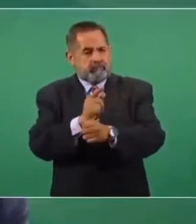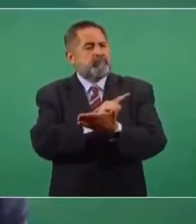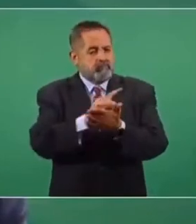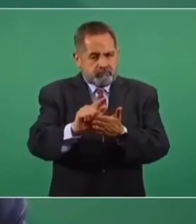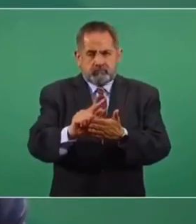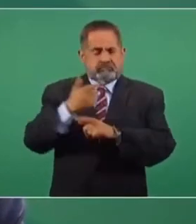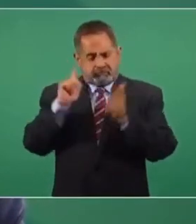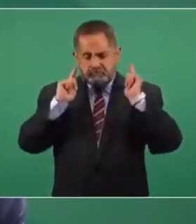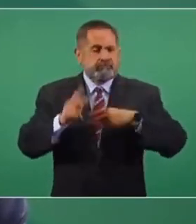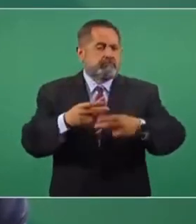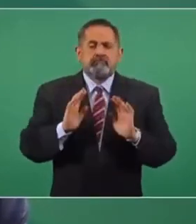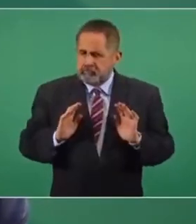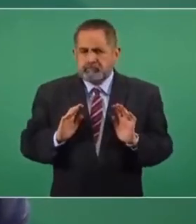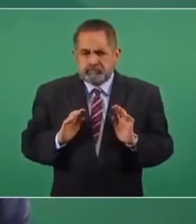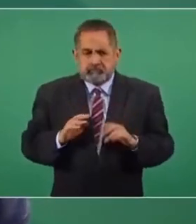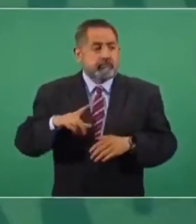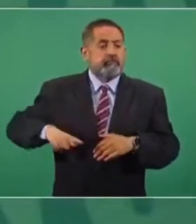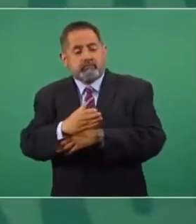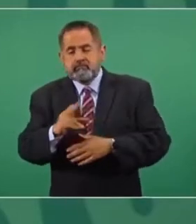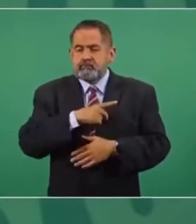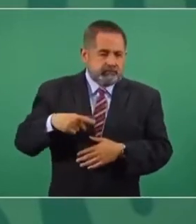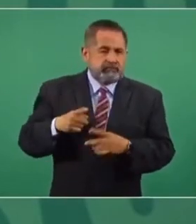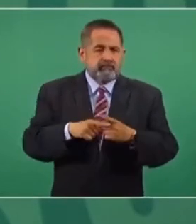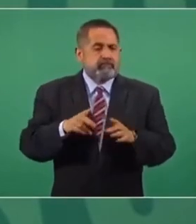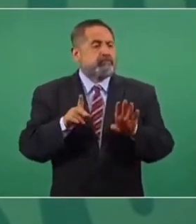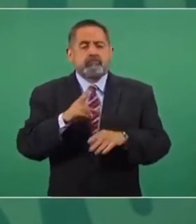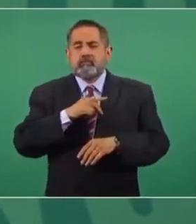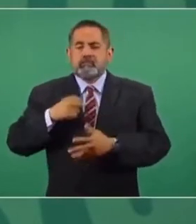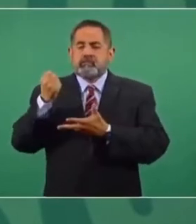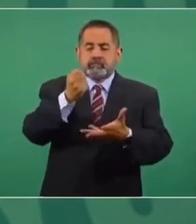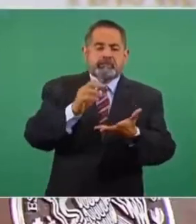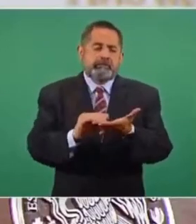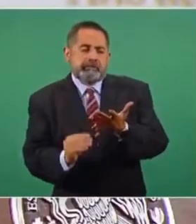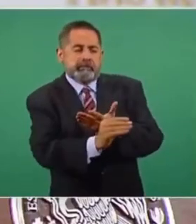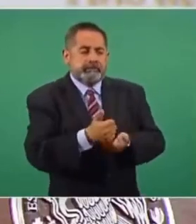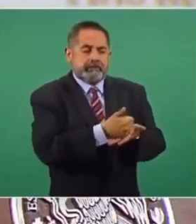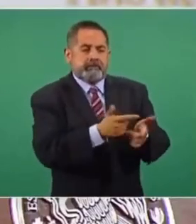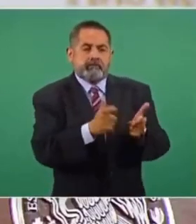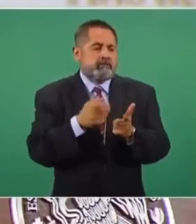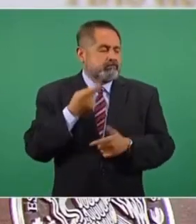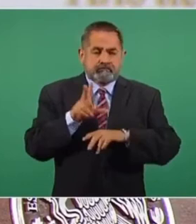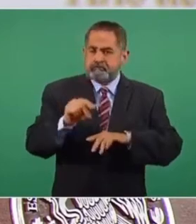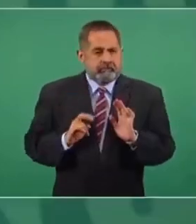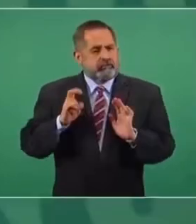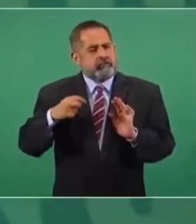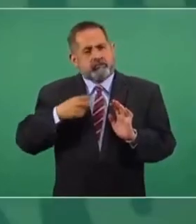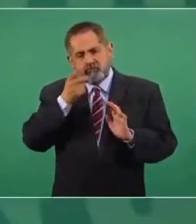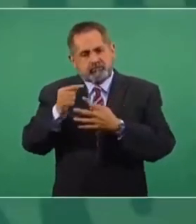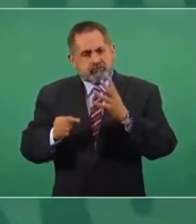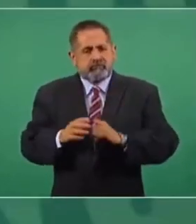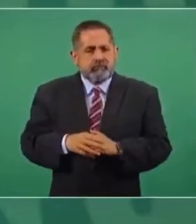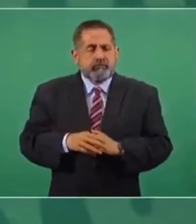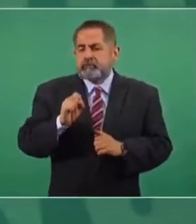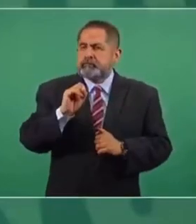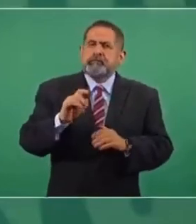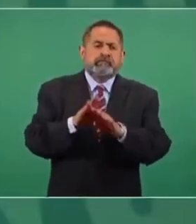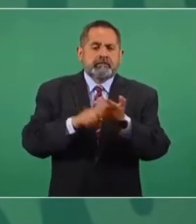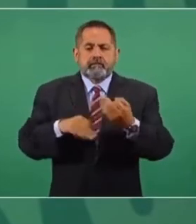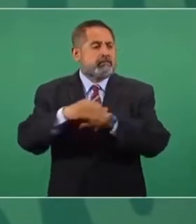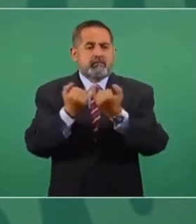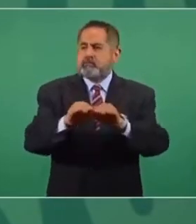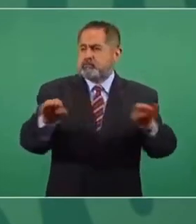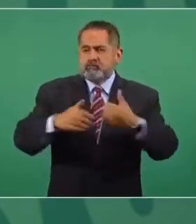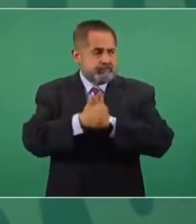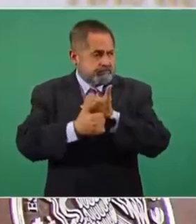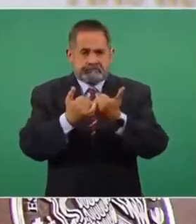elecciones limpias y libres, sí que no intervenga el gobierno, que no se utilice el presupuesto público para favorecer a ningún partido, a ningún candidato, sí que haya condiciones de